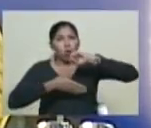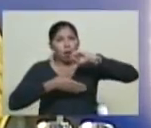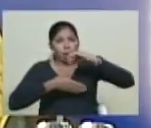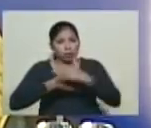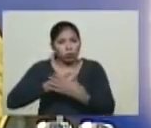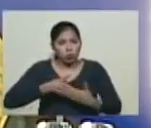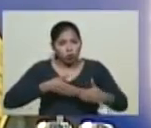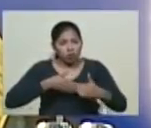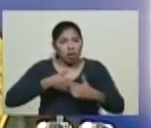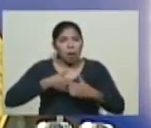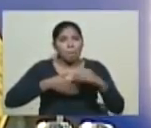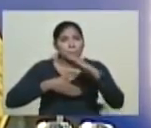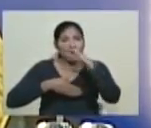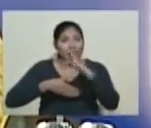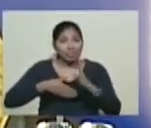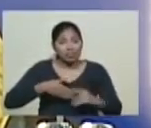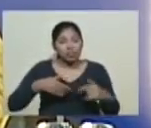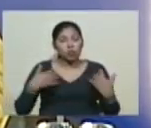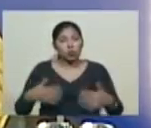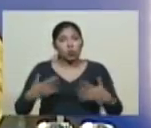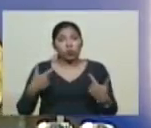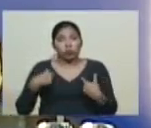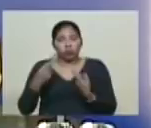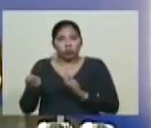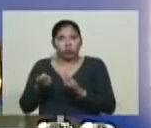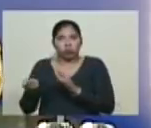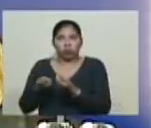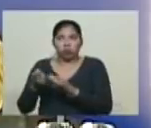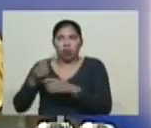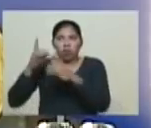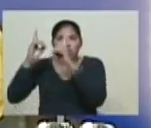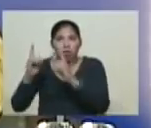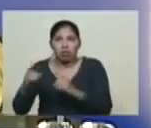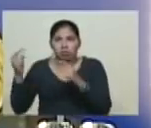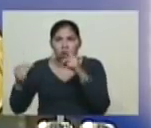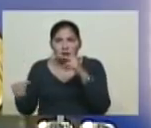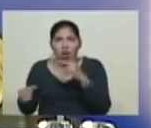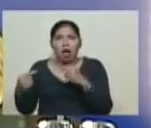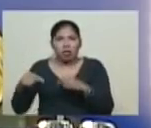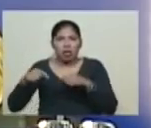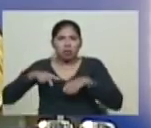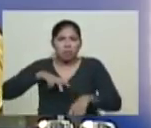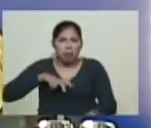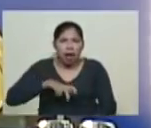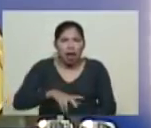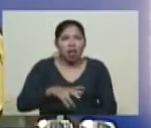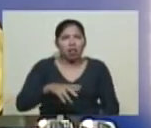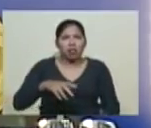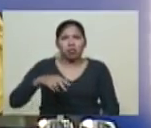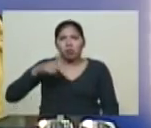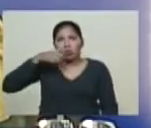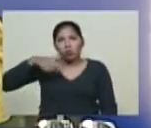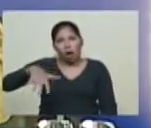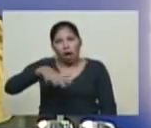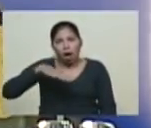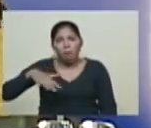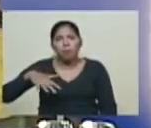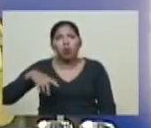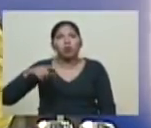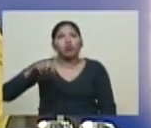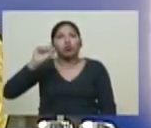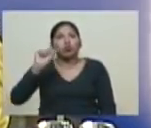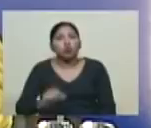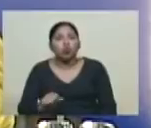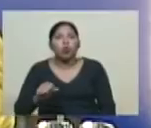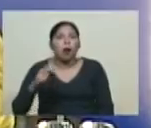Brasil. Yo he mandado a tomar medidas. Nosotros tenemos problemas con la malaria en los campos mineros del sur, en el